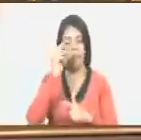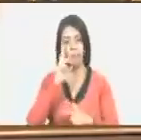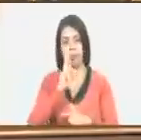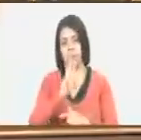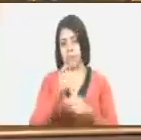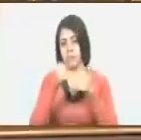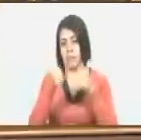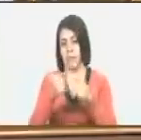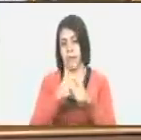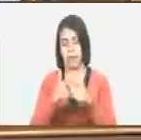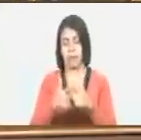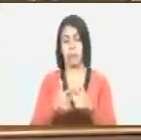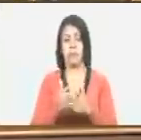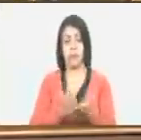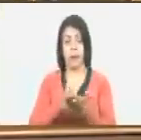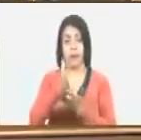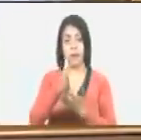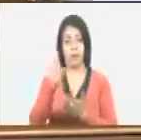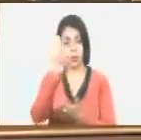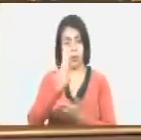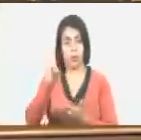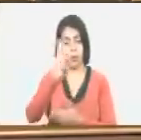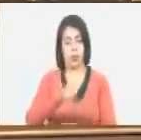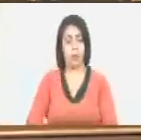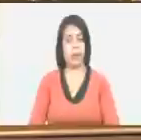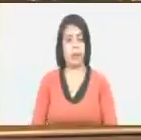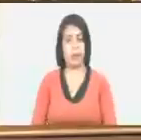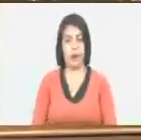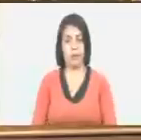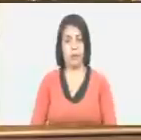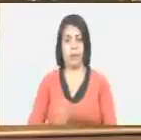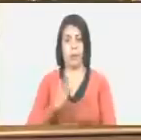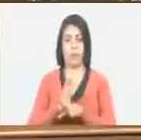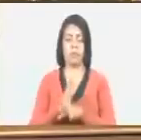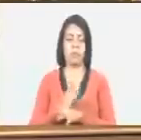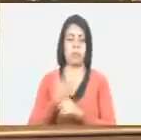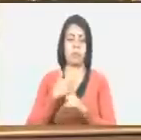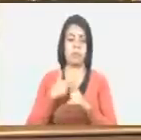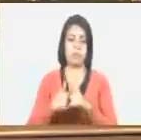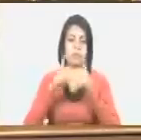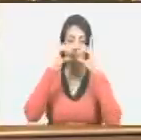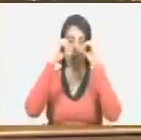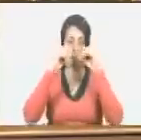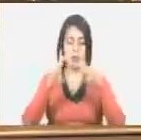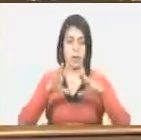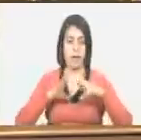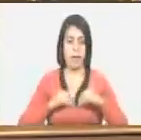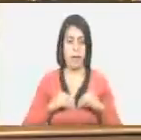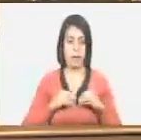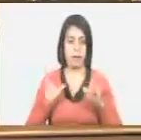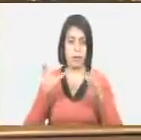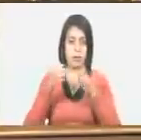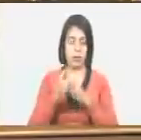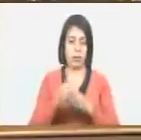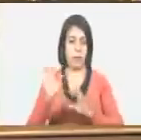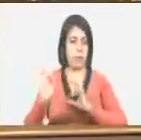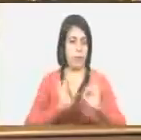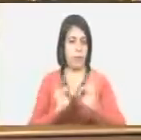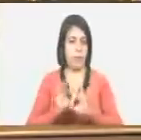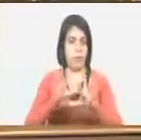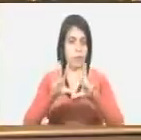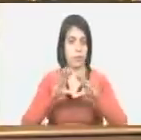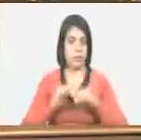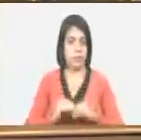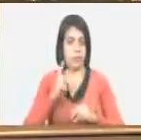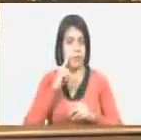pertinentes, conducentes y útiles. Contra la decisión adoptada en la audiencia preparatoria se admitirá